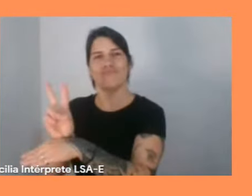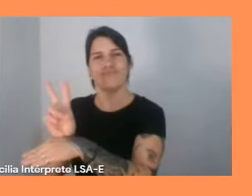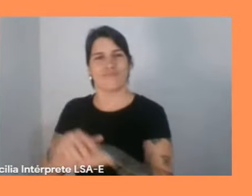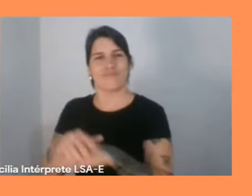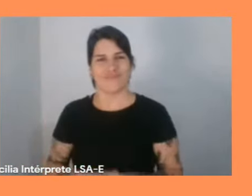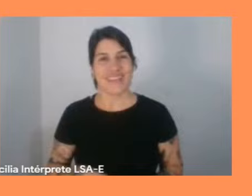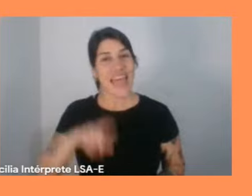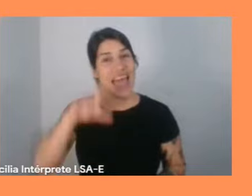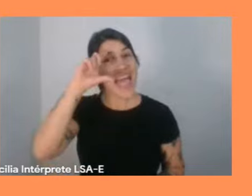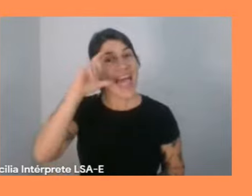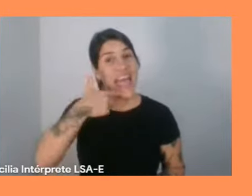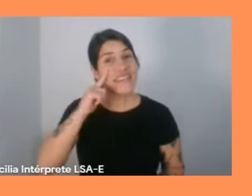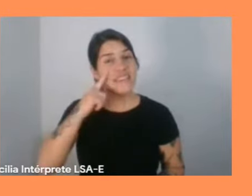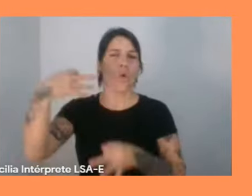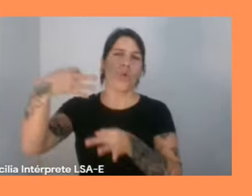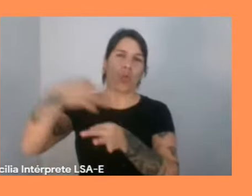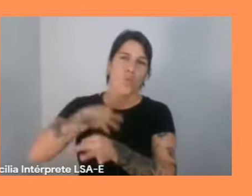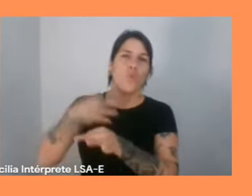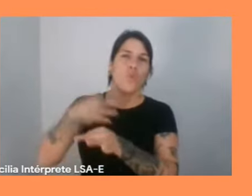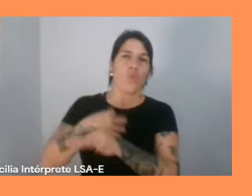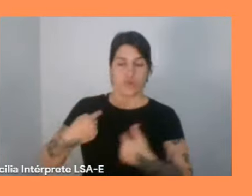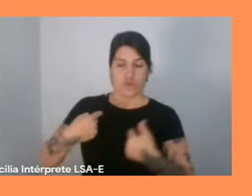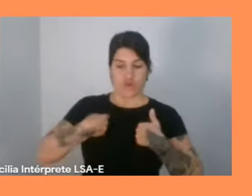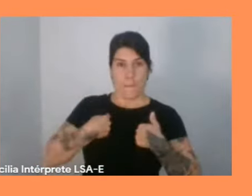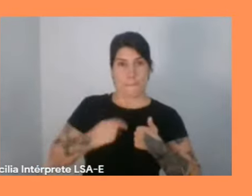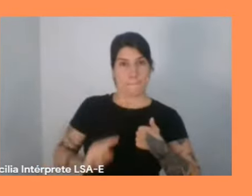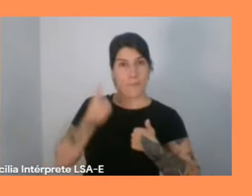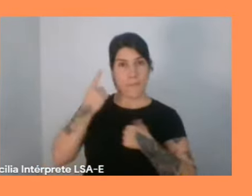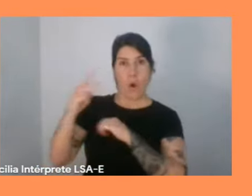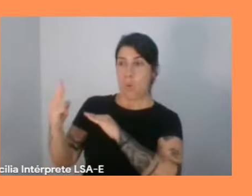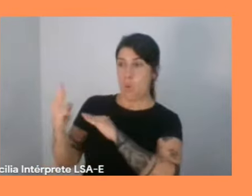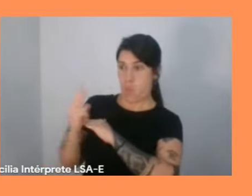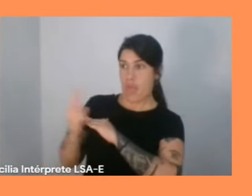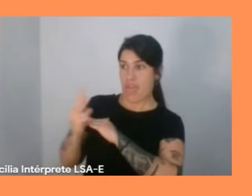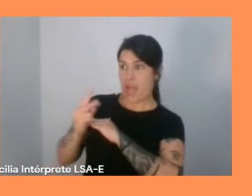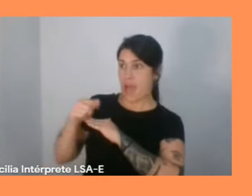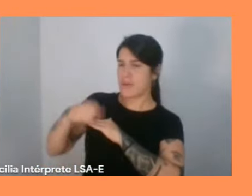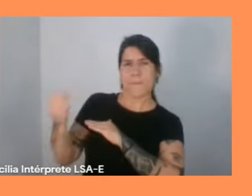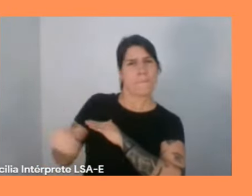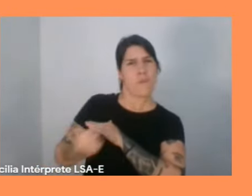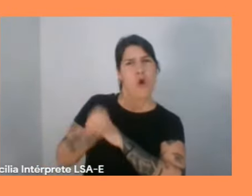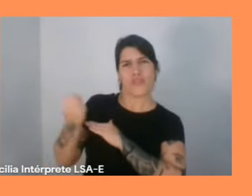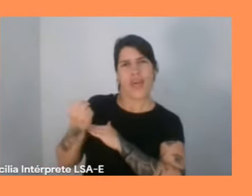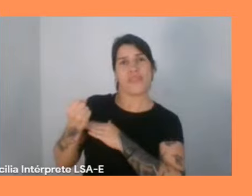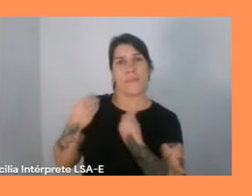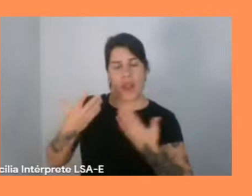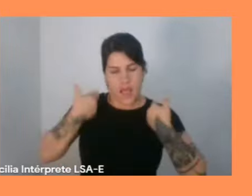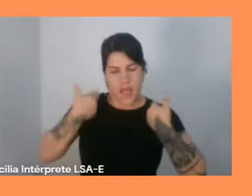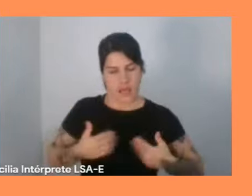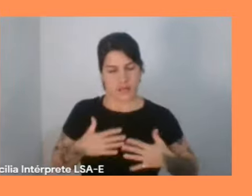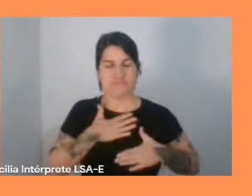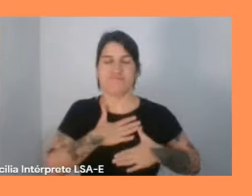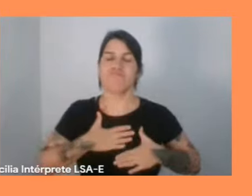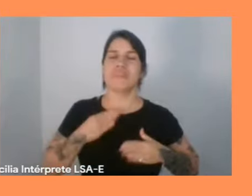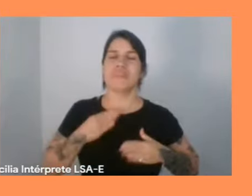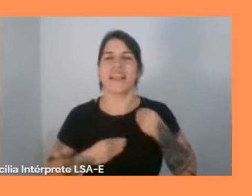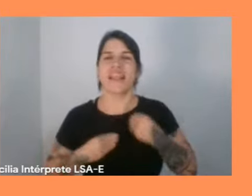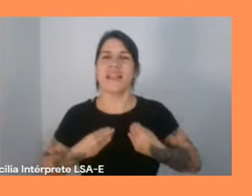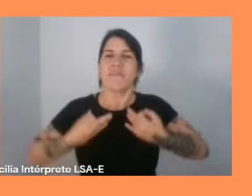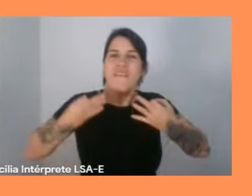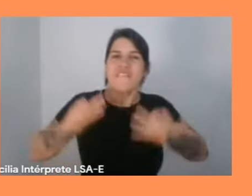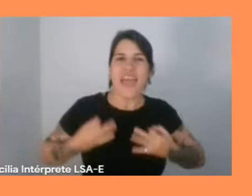conseguir simultáneamente el bienestar personal y de las personas que nos rodean, hablando desde una singularidad o desde lo